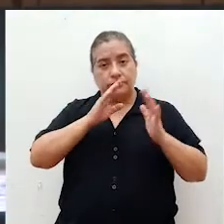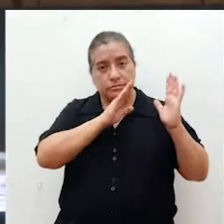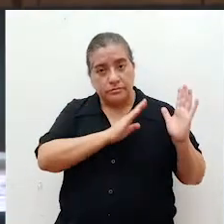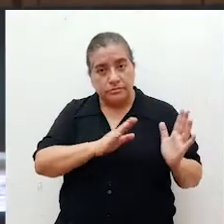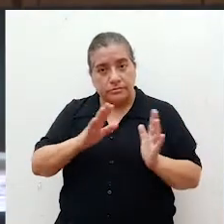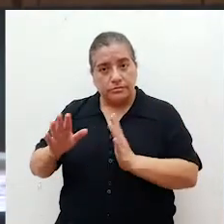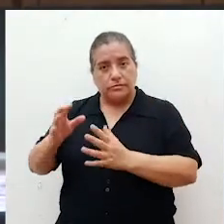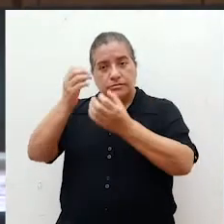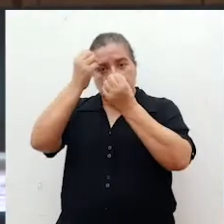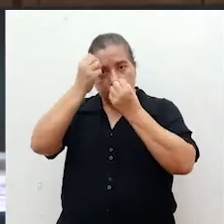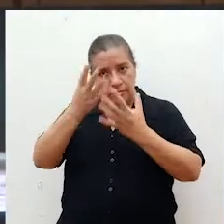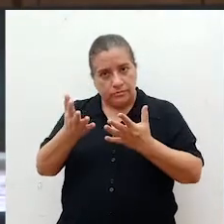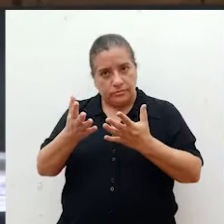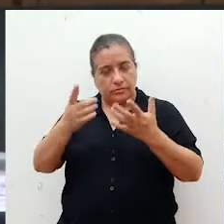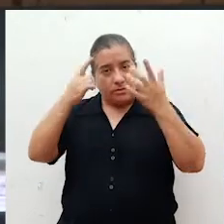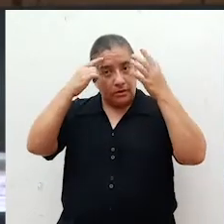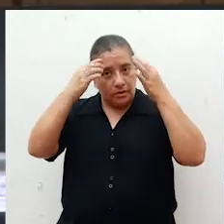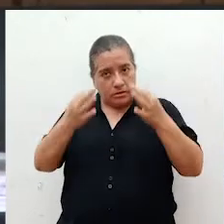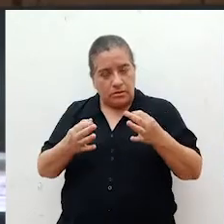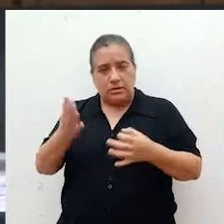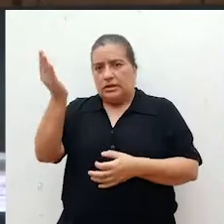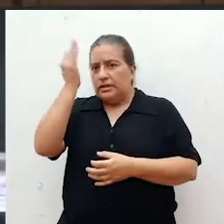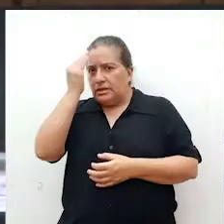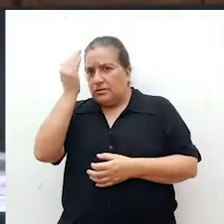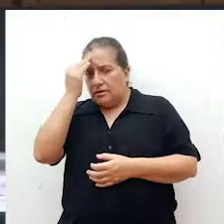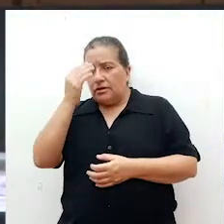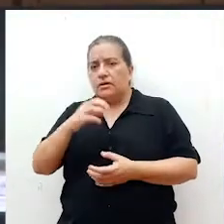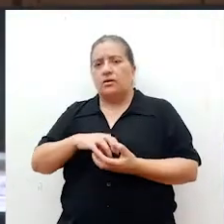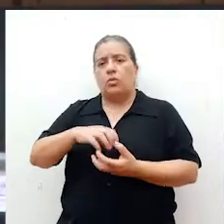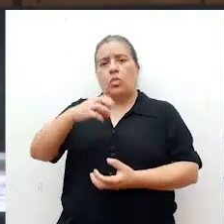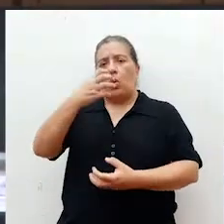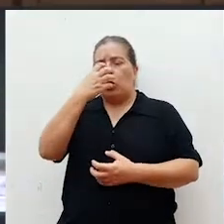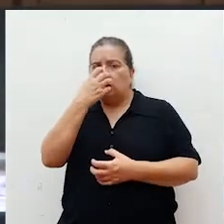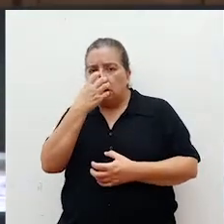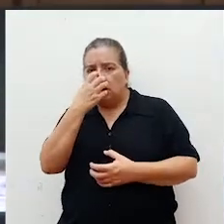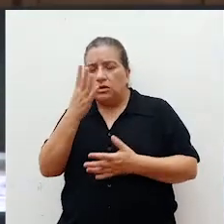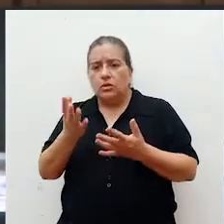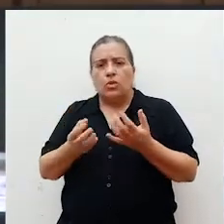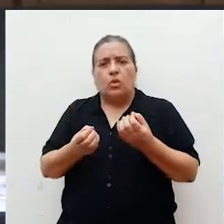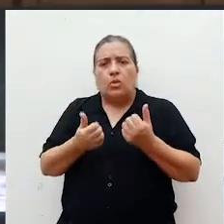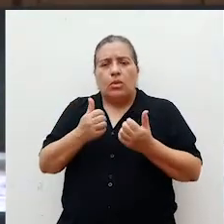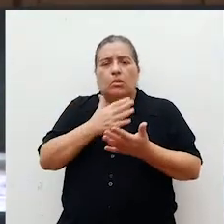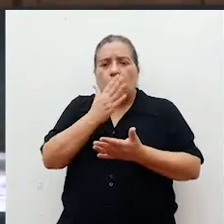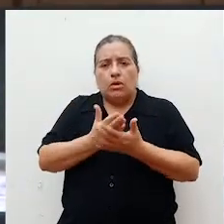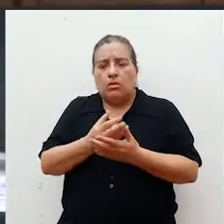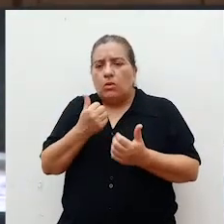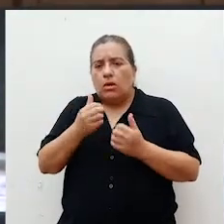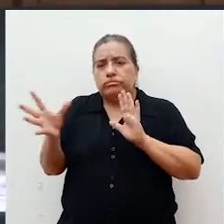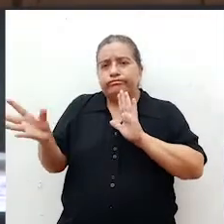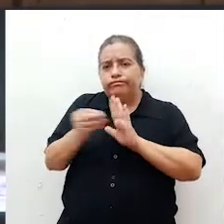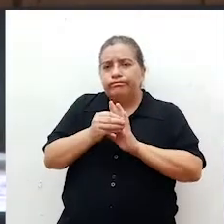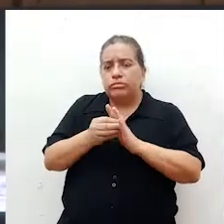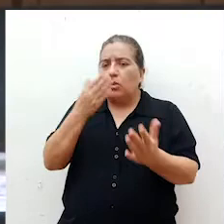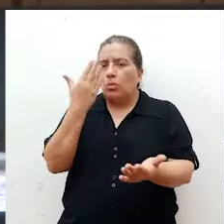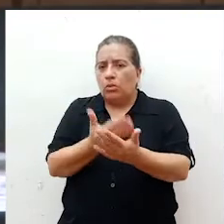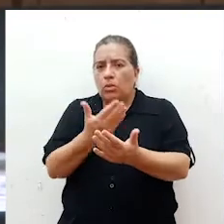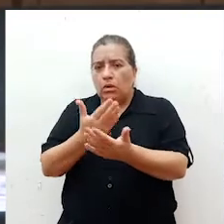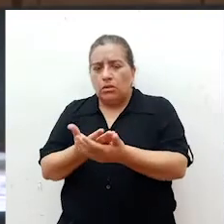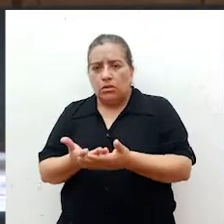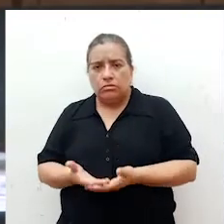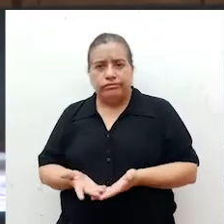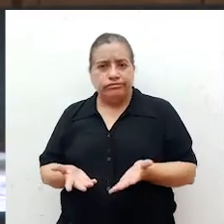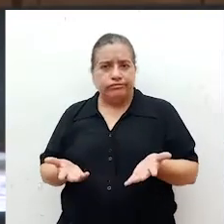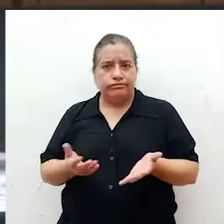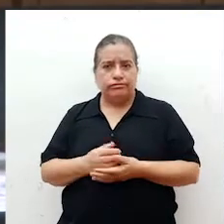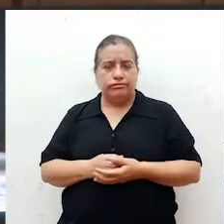que ha tenido el Estado y lo sigue teniendo. Necesitamos saber también por qué. Y en relación a las investigaciones